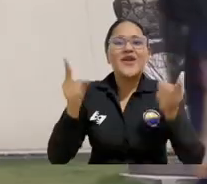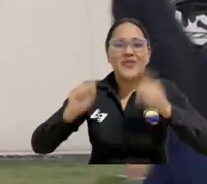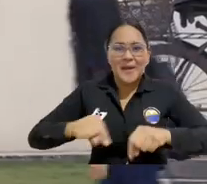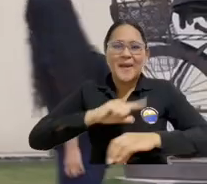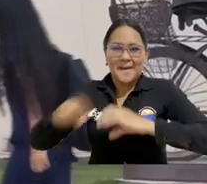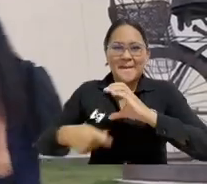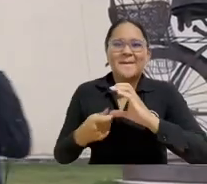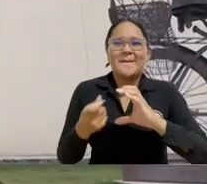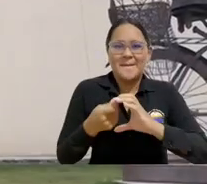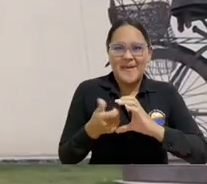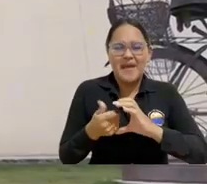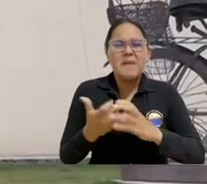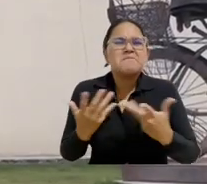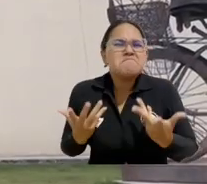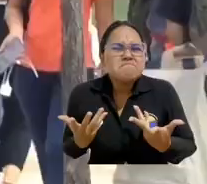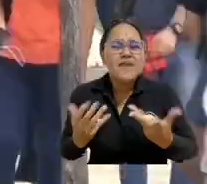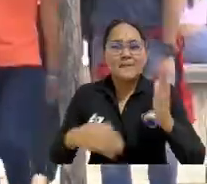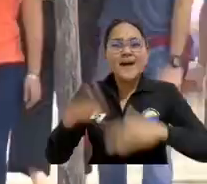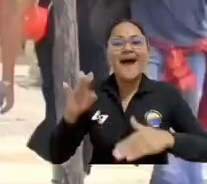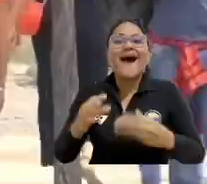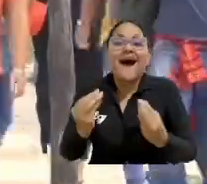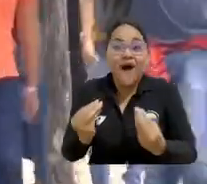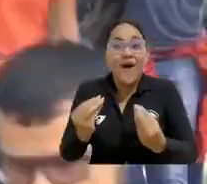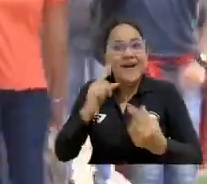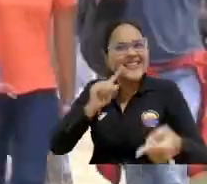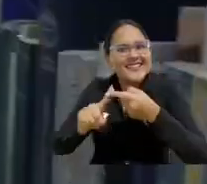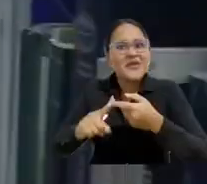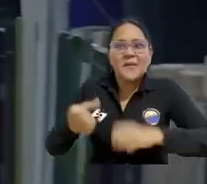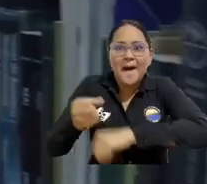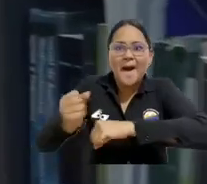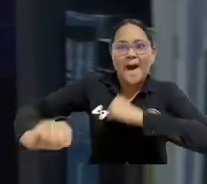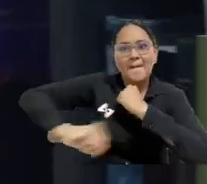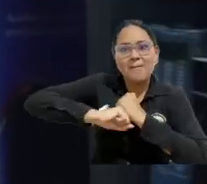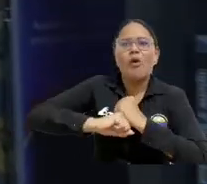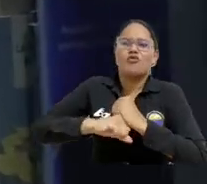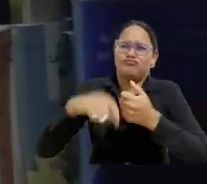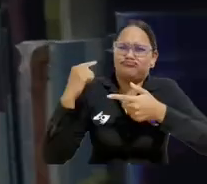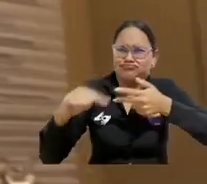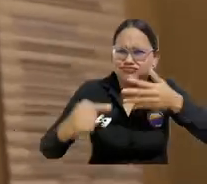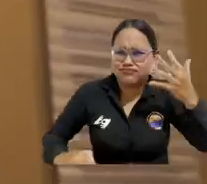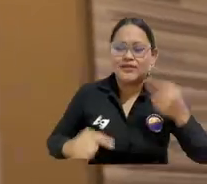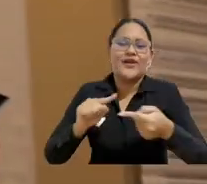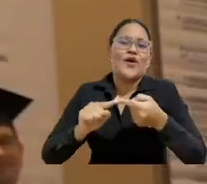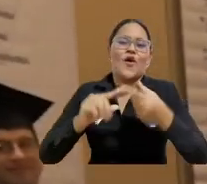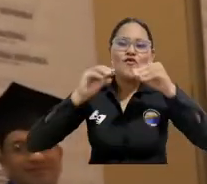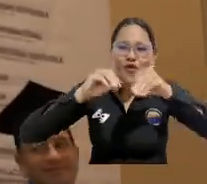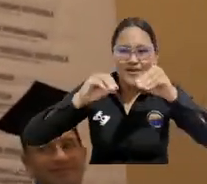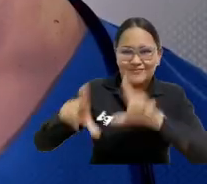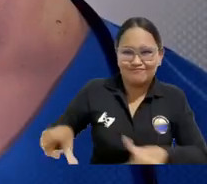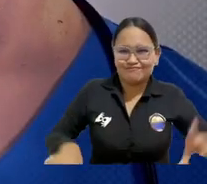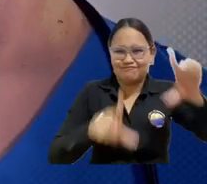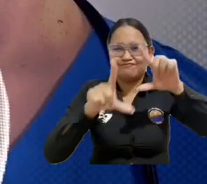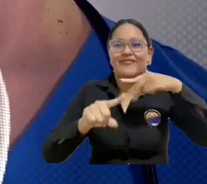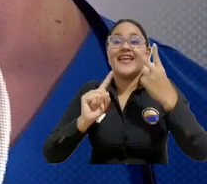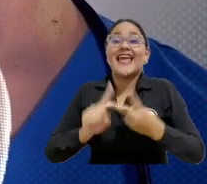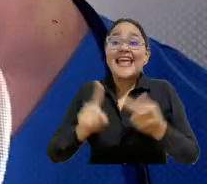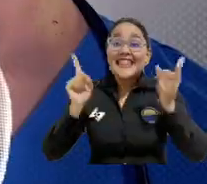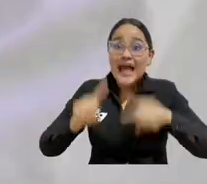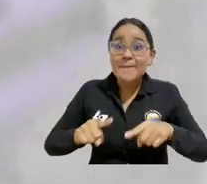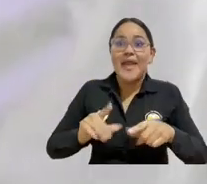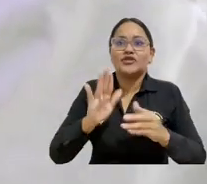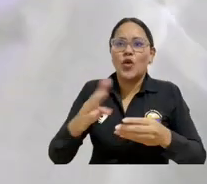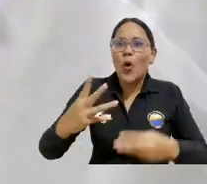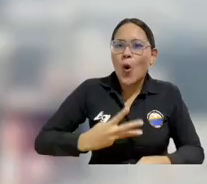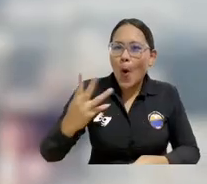con el organismo de control Lo que permitirá sentar bases para la cooperación en distintos ámbitos como la formación posgradual y la